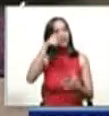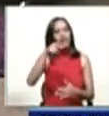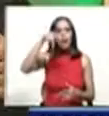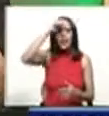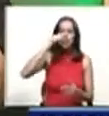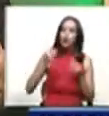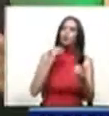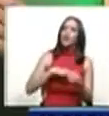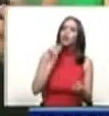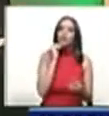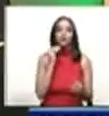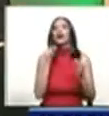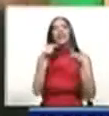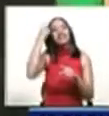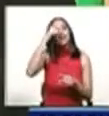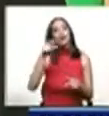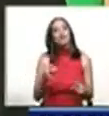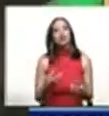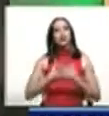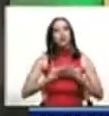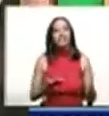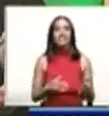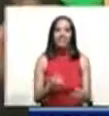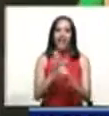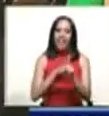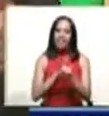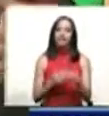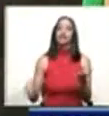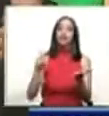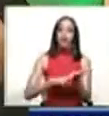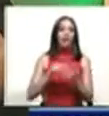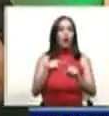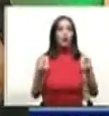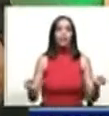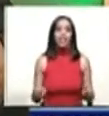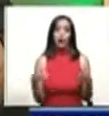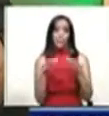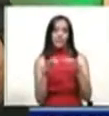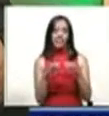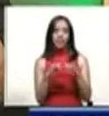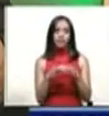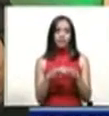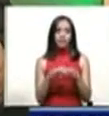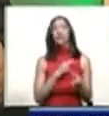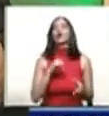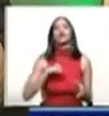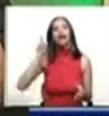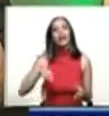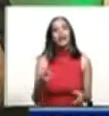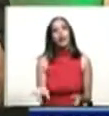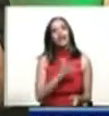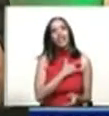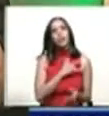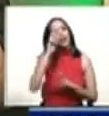están los muchachos. Ese pueblo que nos expresa su cariño, ténganlo de vuelta. Ustedes, compañeros, compañeras, nosotros también los queremos, los